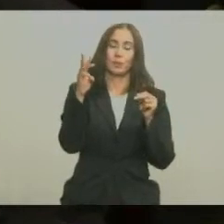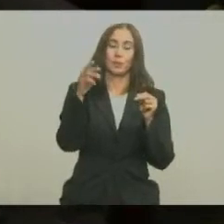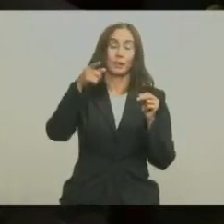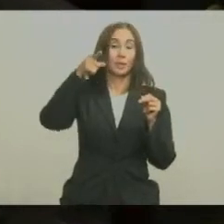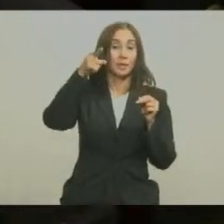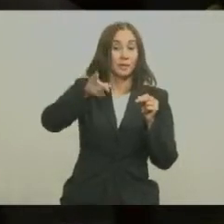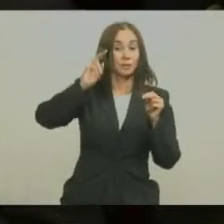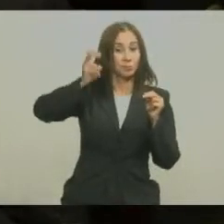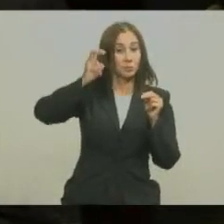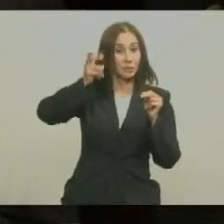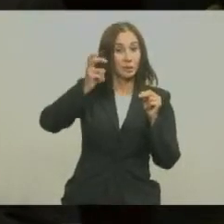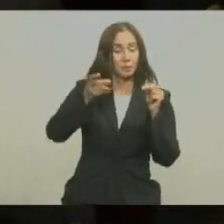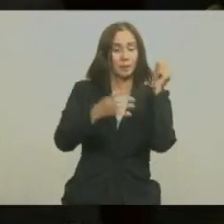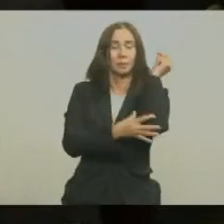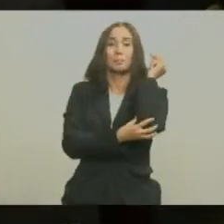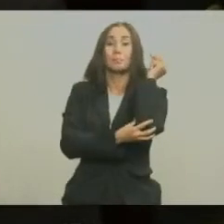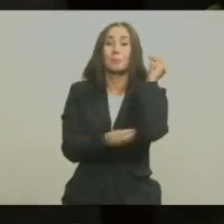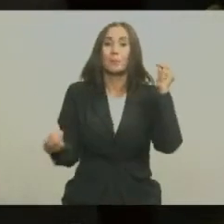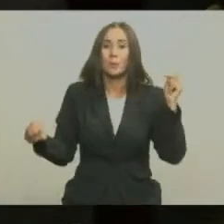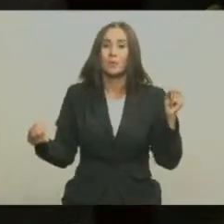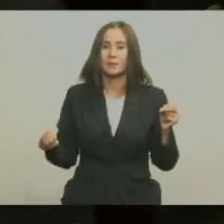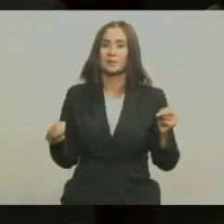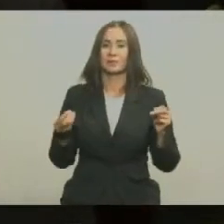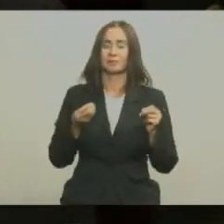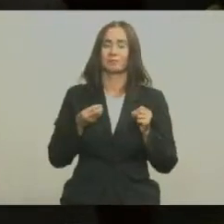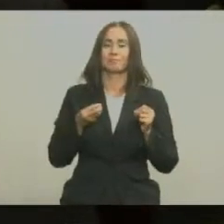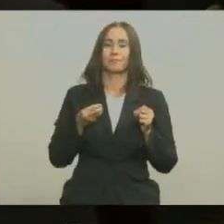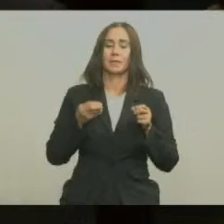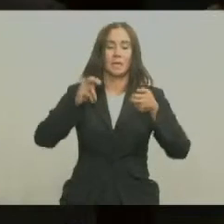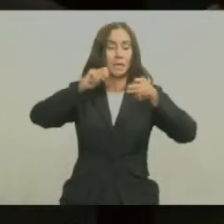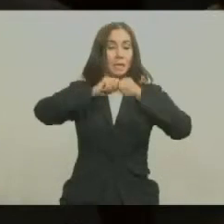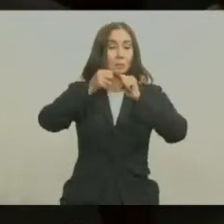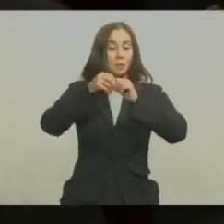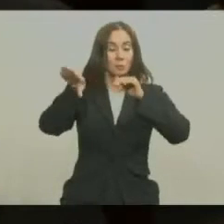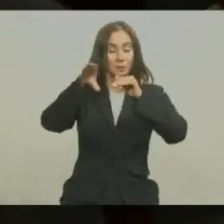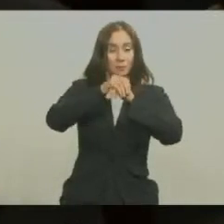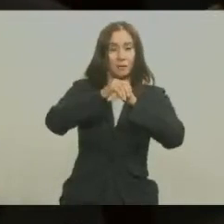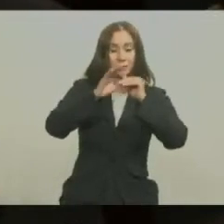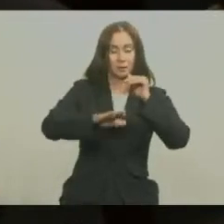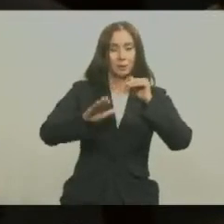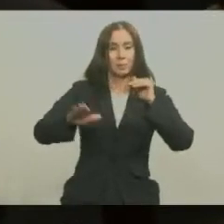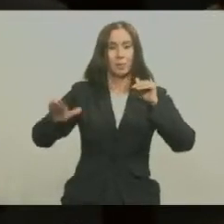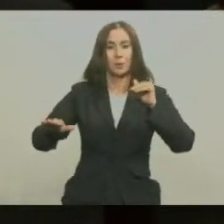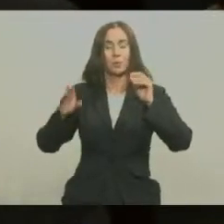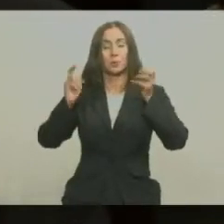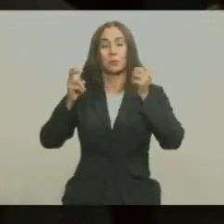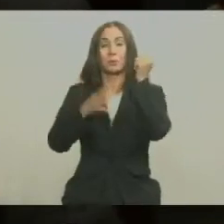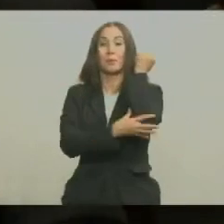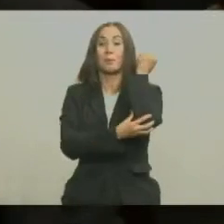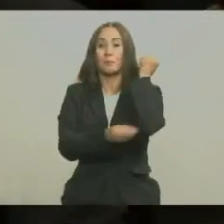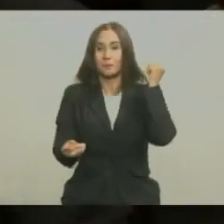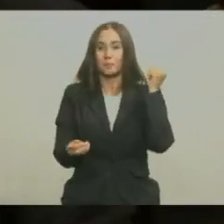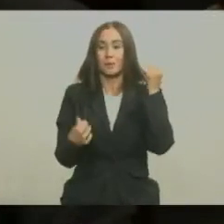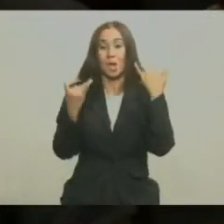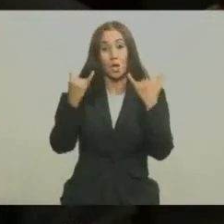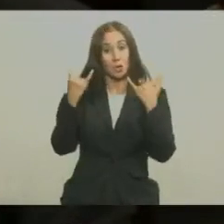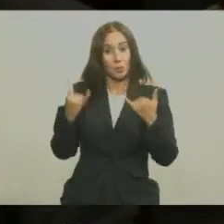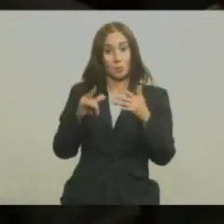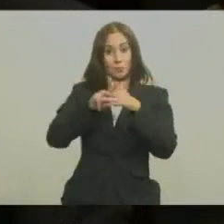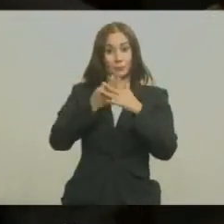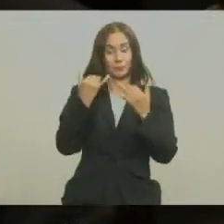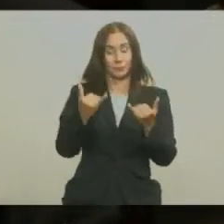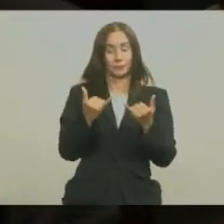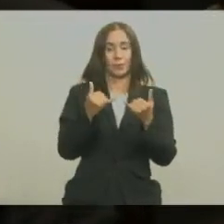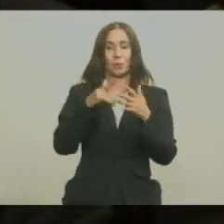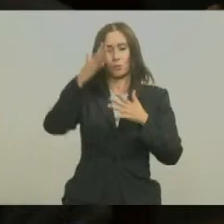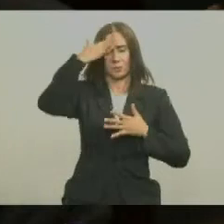es un tema de pobreza. El problema del matrimonio infantil es un problema de pobreza, y con esta iniciativa y